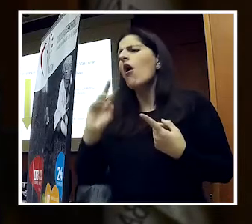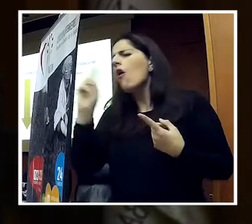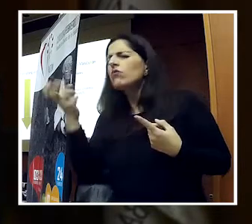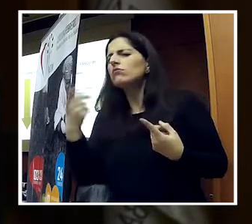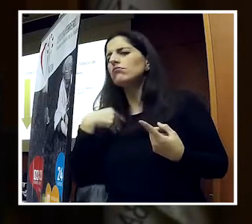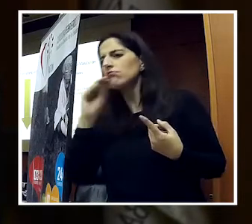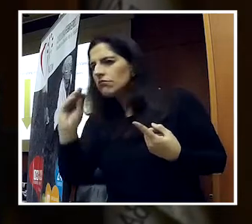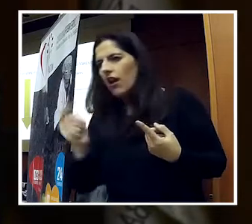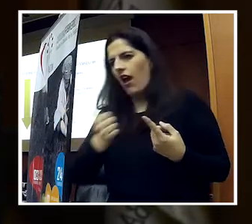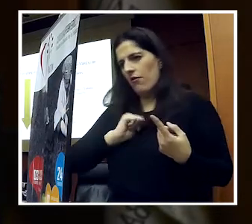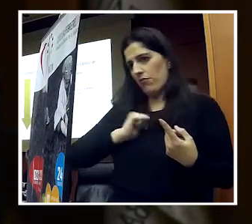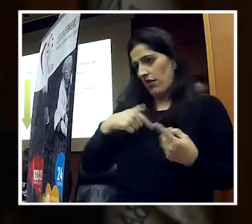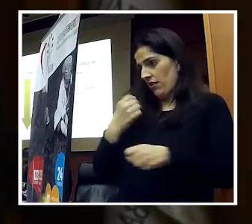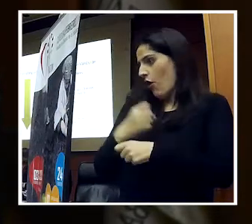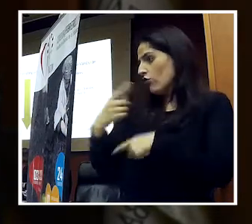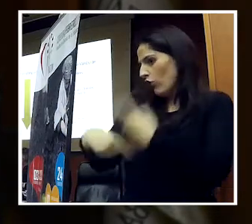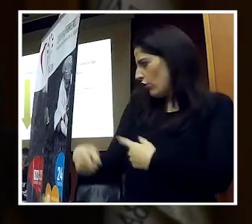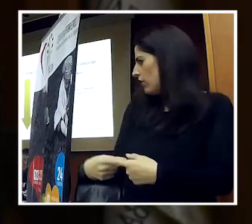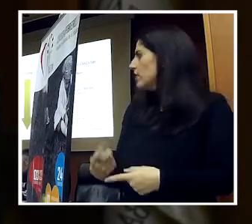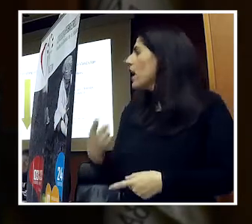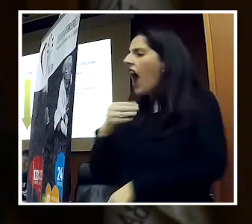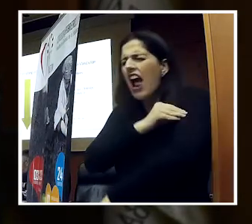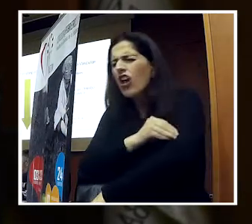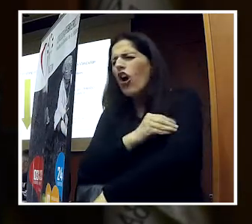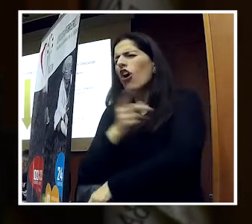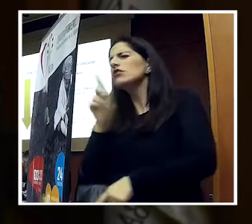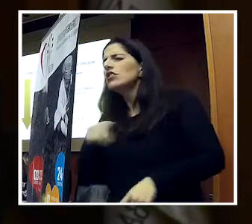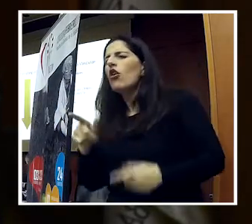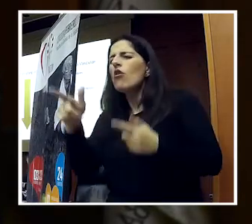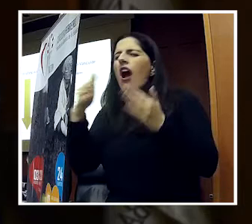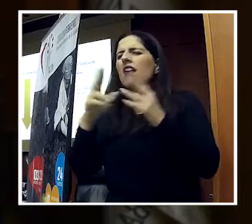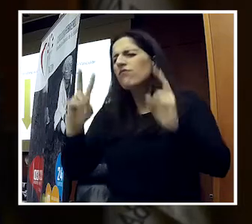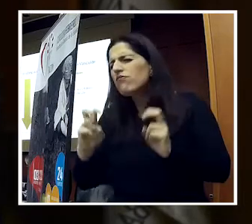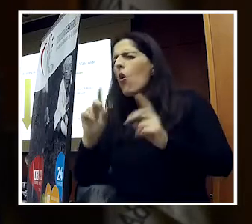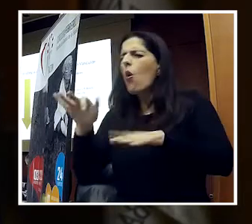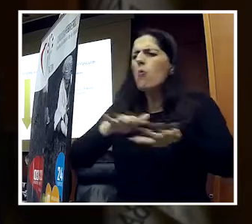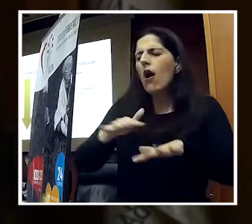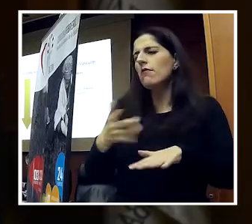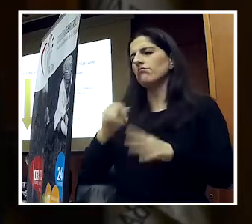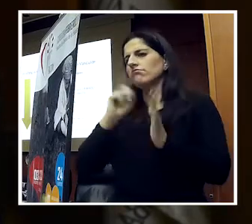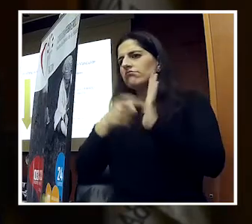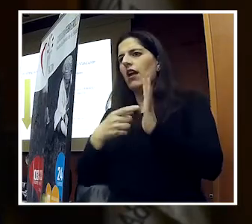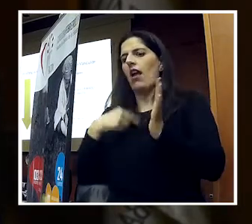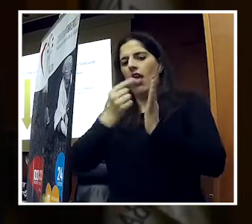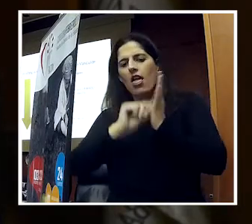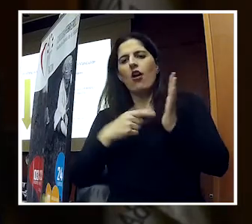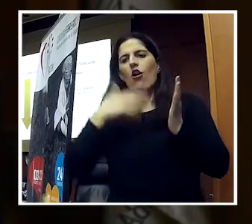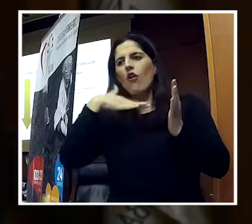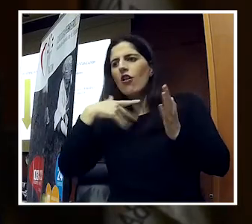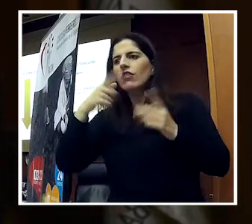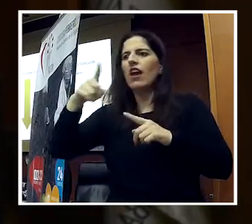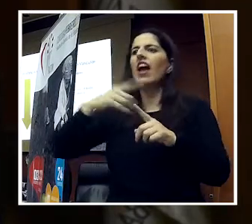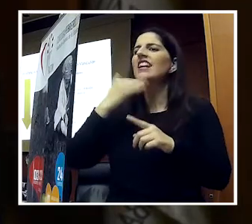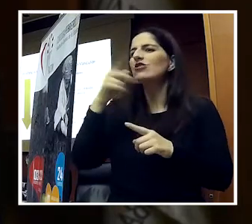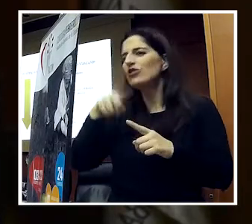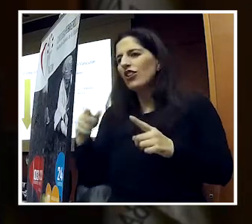hábitos tóxicos, el consumo de alcohol, si son sedentarios o no, y la toma de una serie de registros, como pueden ser de presión arterial, una serie